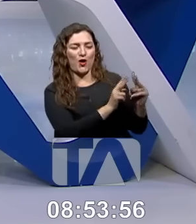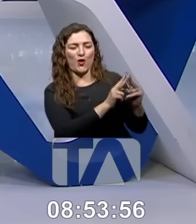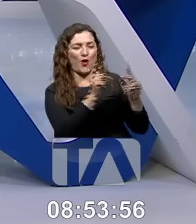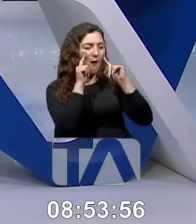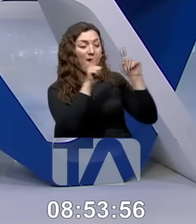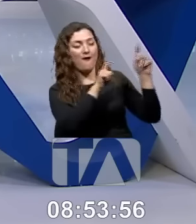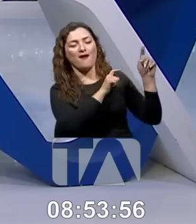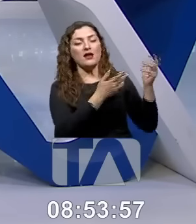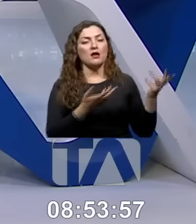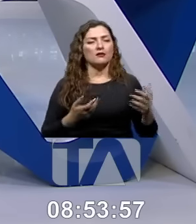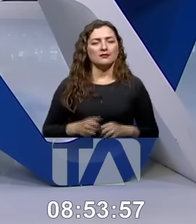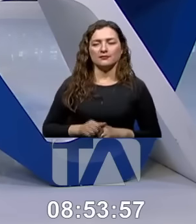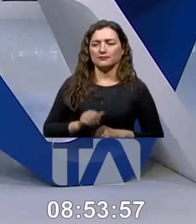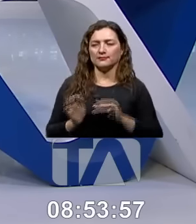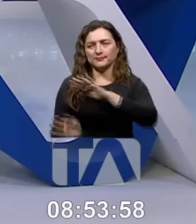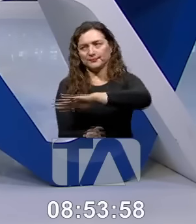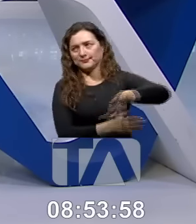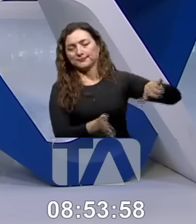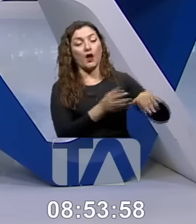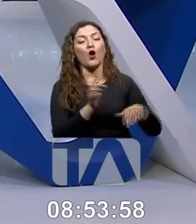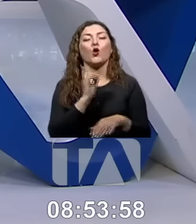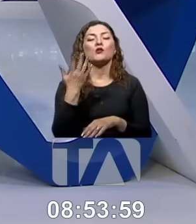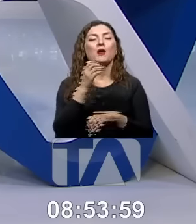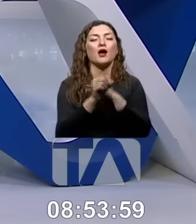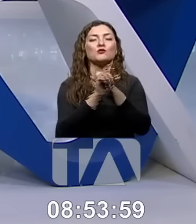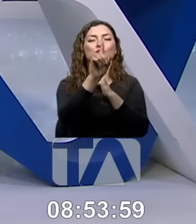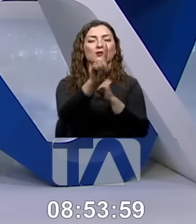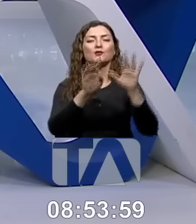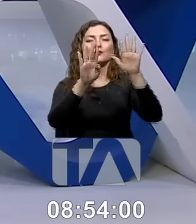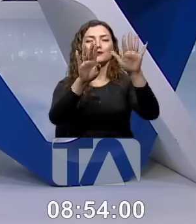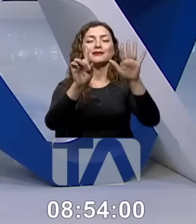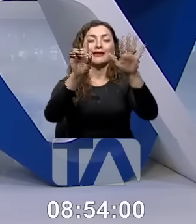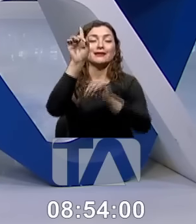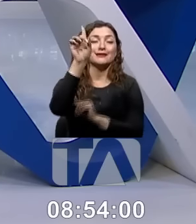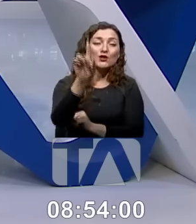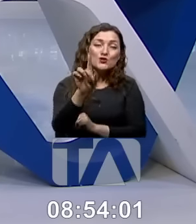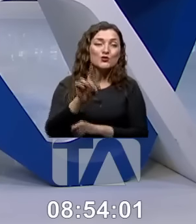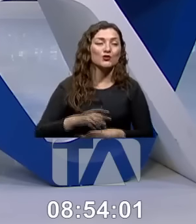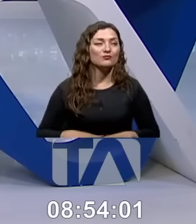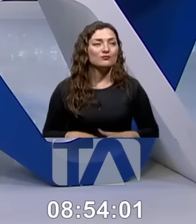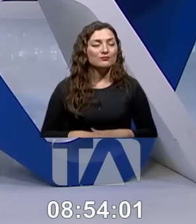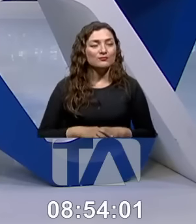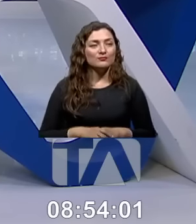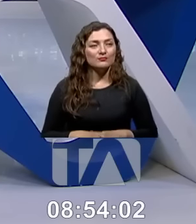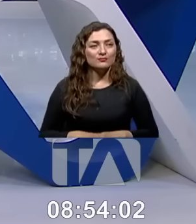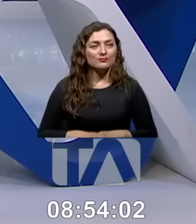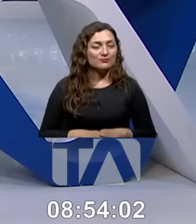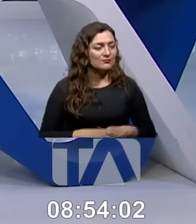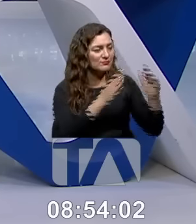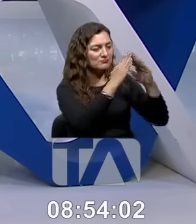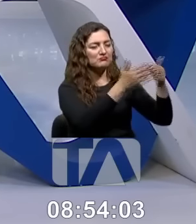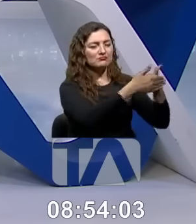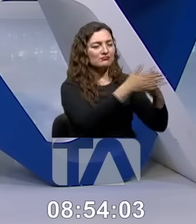día como hoy, mejor en 1961, antes de irnos a la pero pausa. Pero mi vecina es linda.